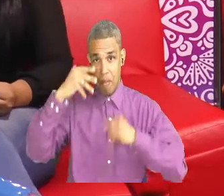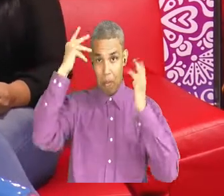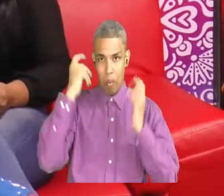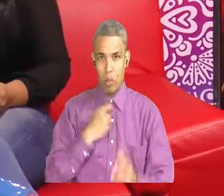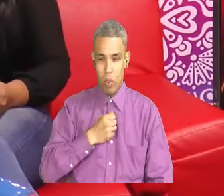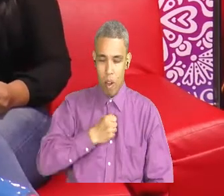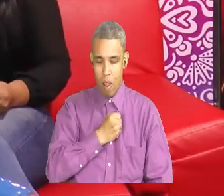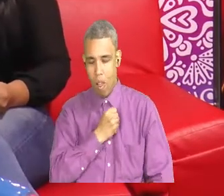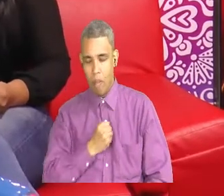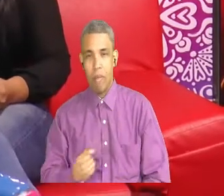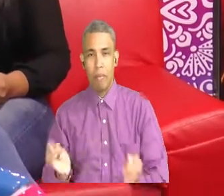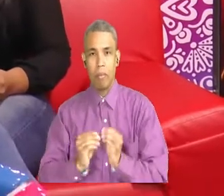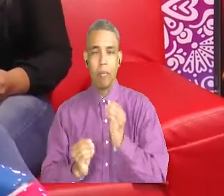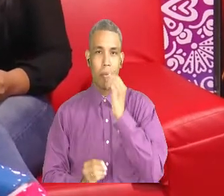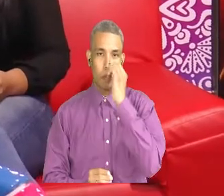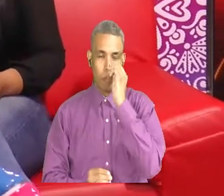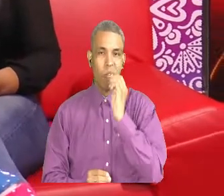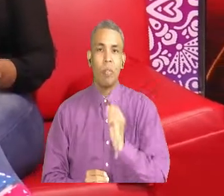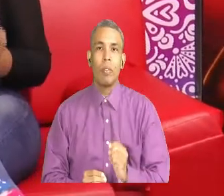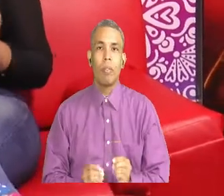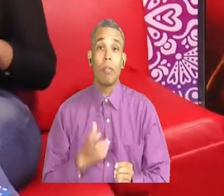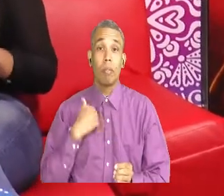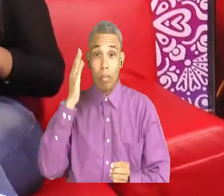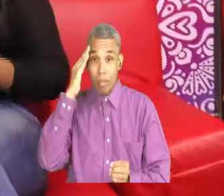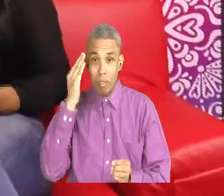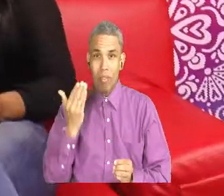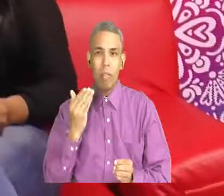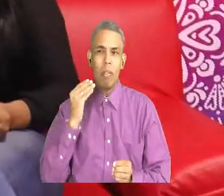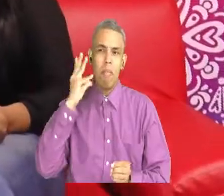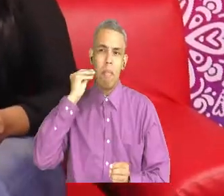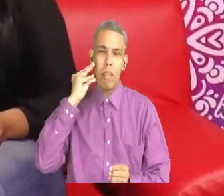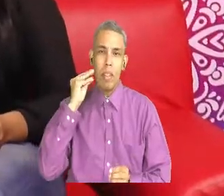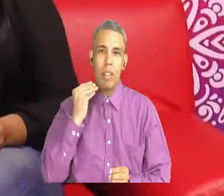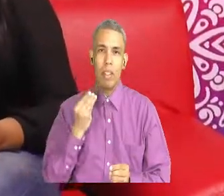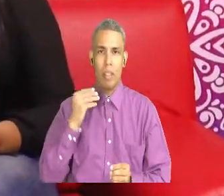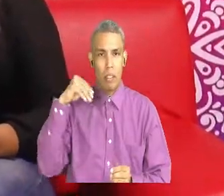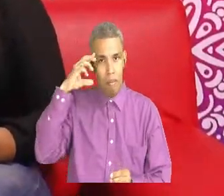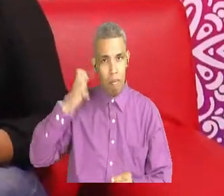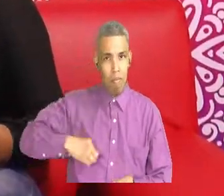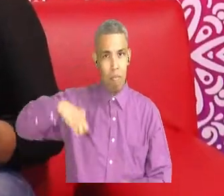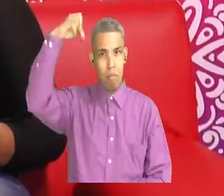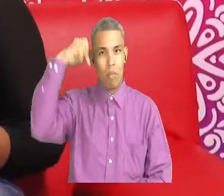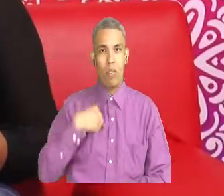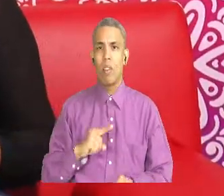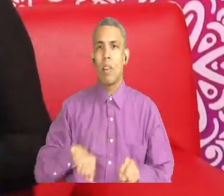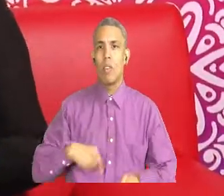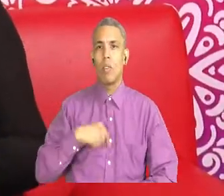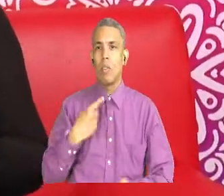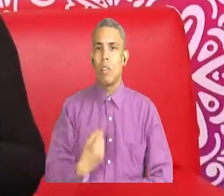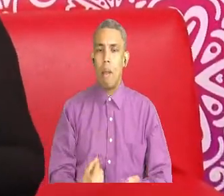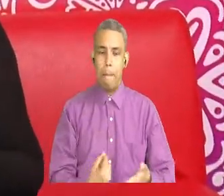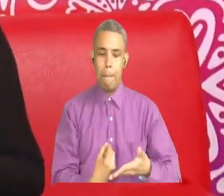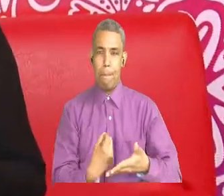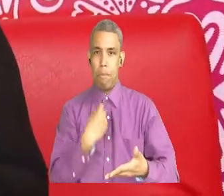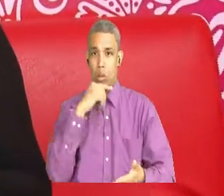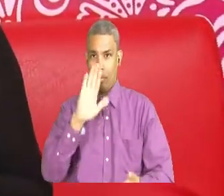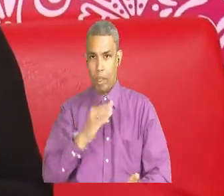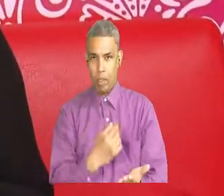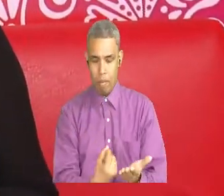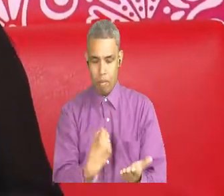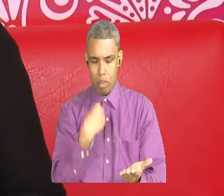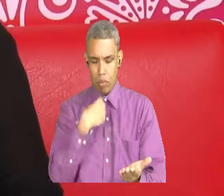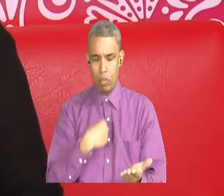que contarle también a todos ustedes que en nuestra sección de expertos hoy nos envían una pregunta muy importante y es la siguiente. Compré un celular